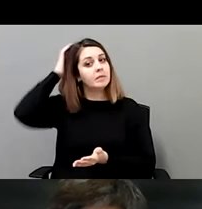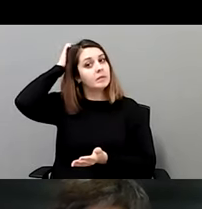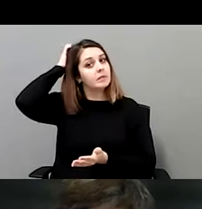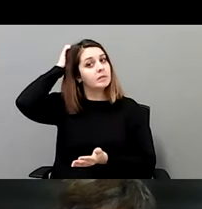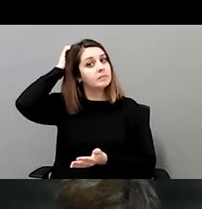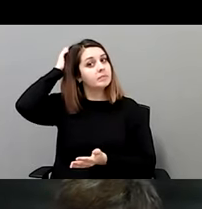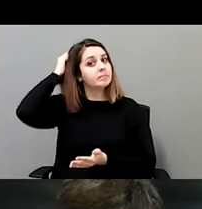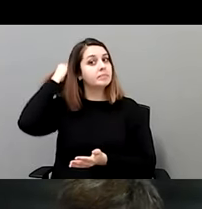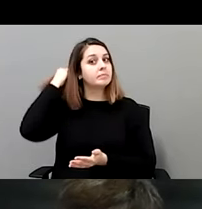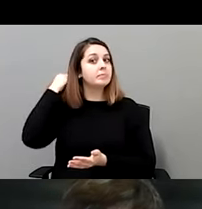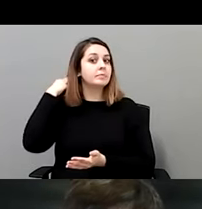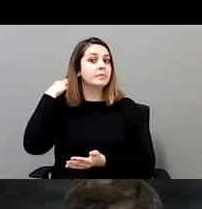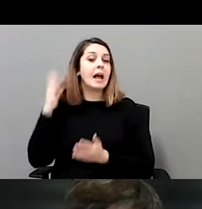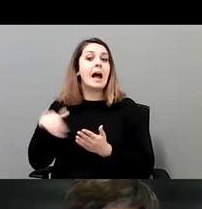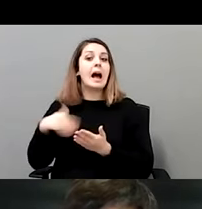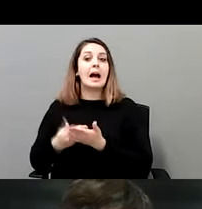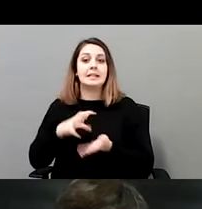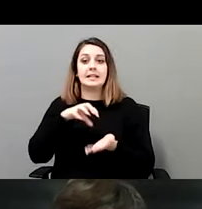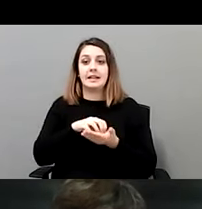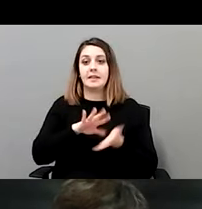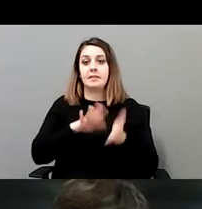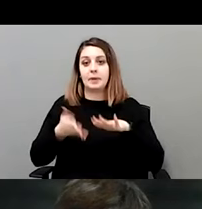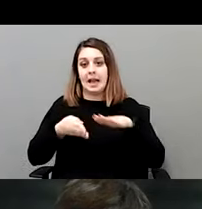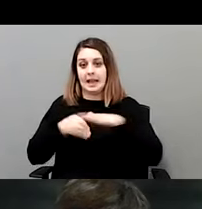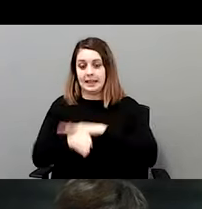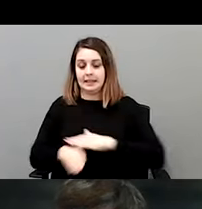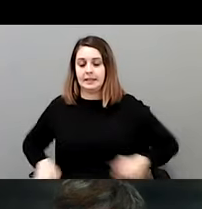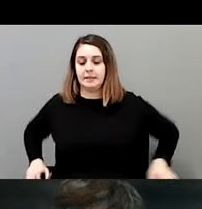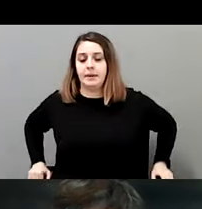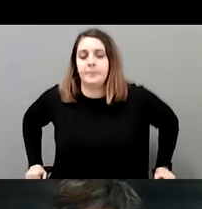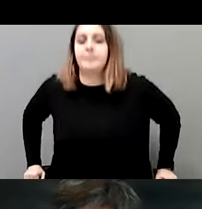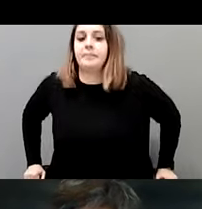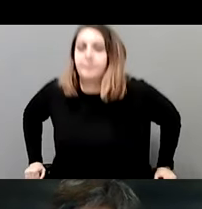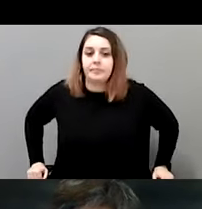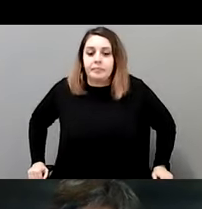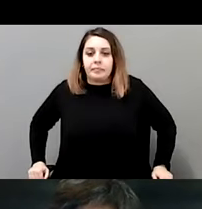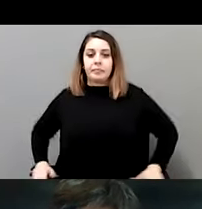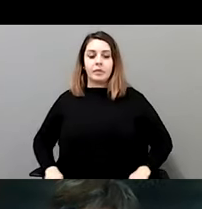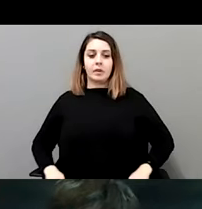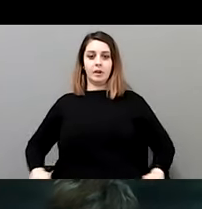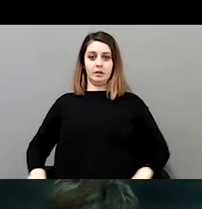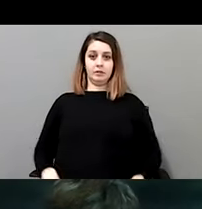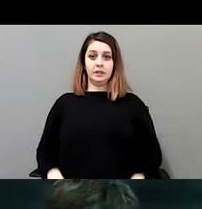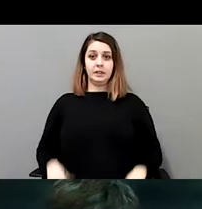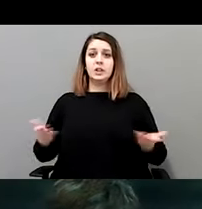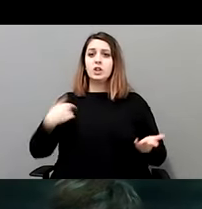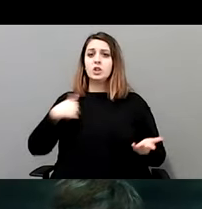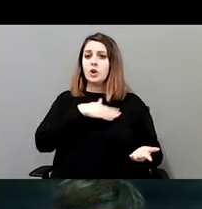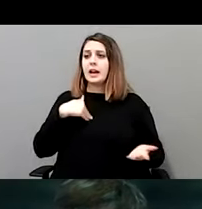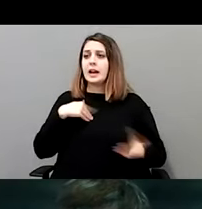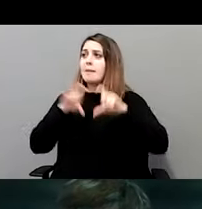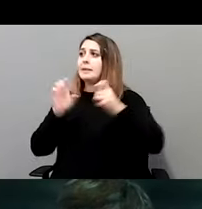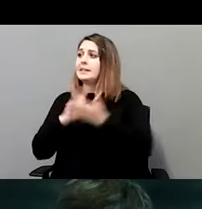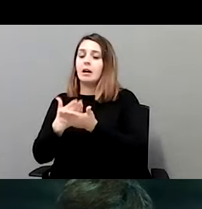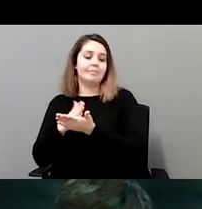hacía accesible. Entonces yo no quería ningún tipo de intermediario,